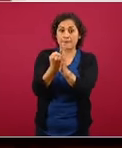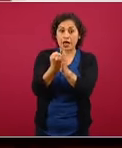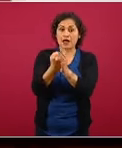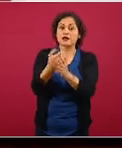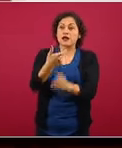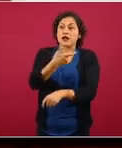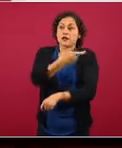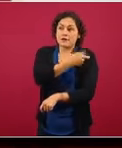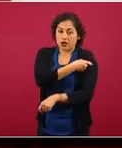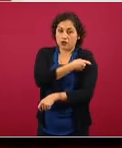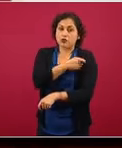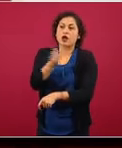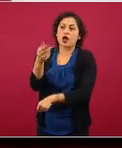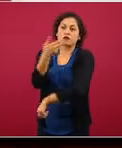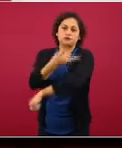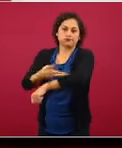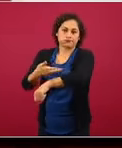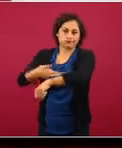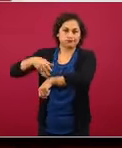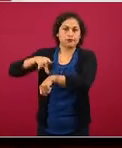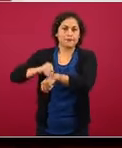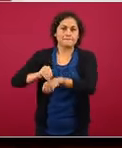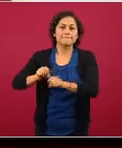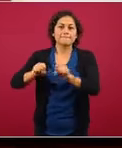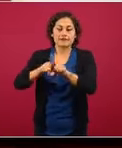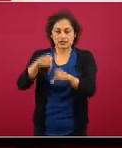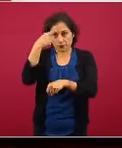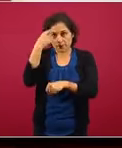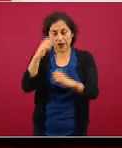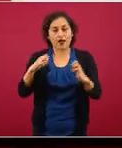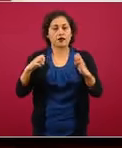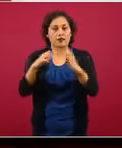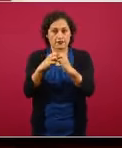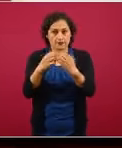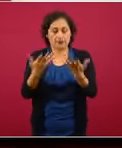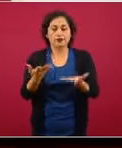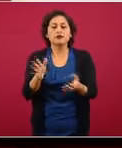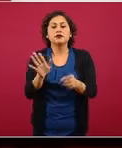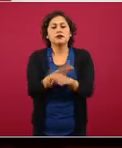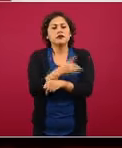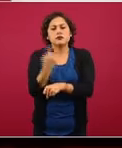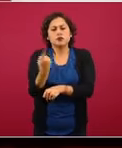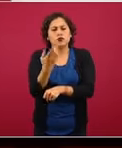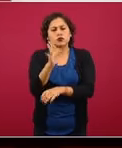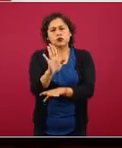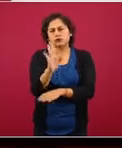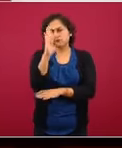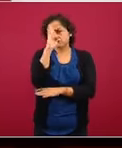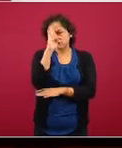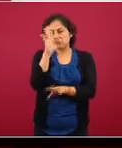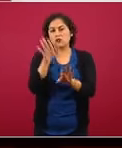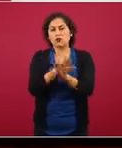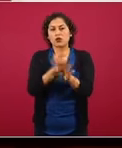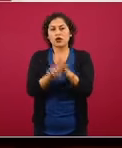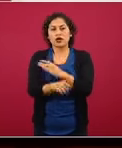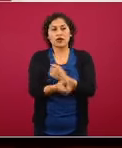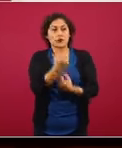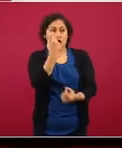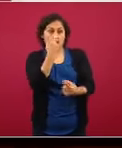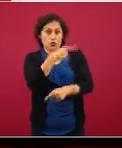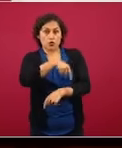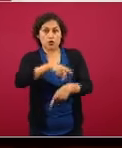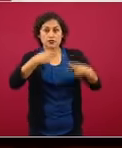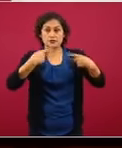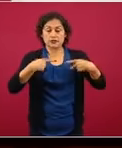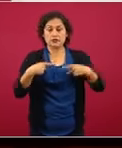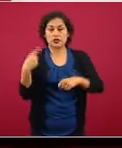una autorización para uso de emergencia. ¿Por qué algunas de las personas que votaron